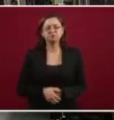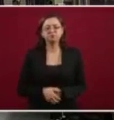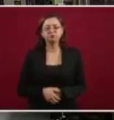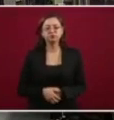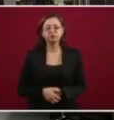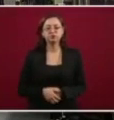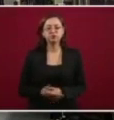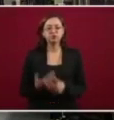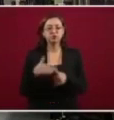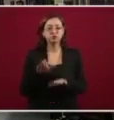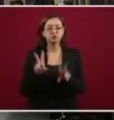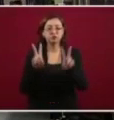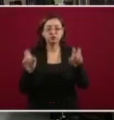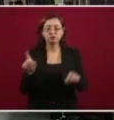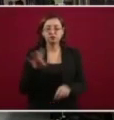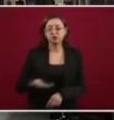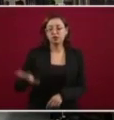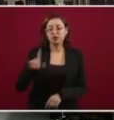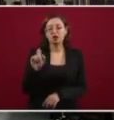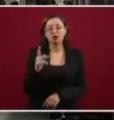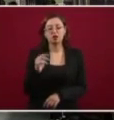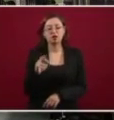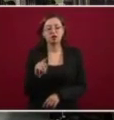sobre el tema de Agua Prieta,